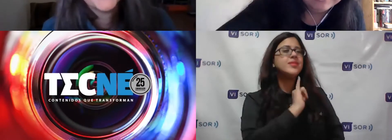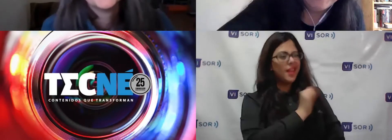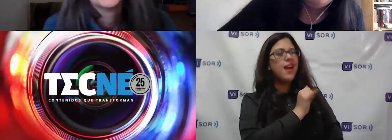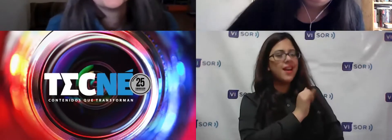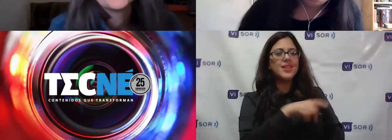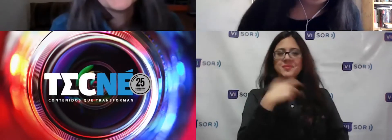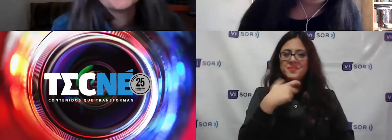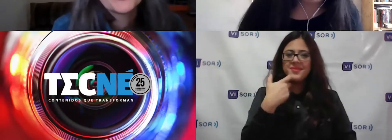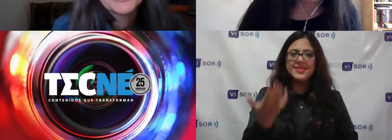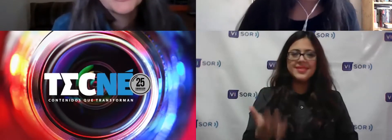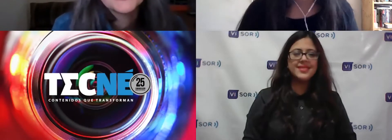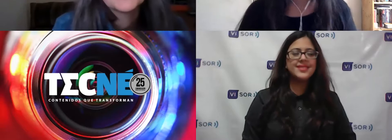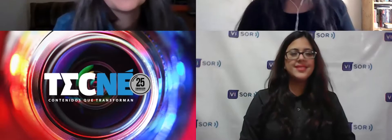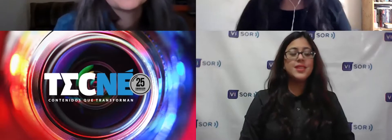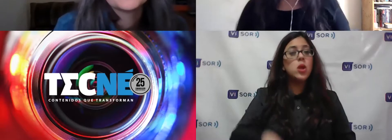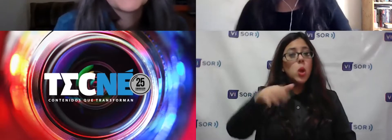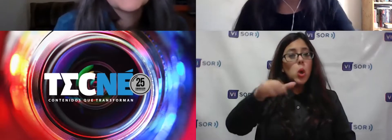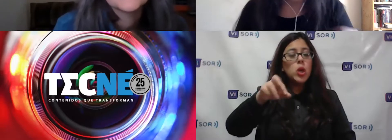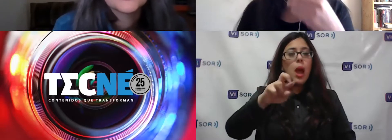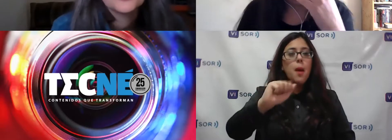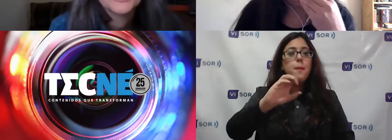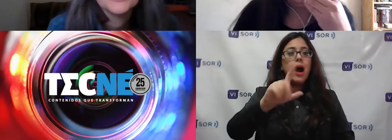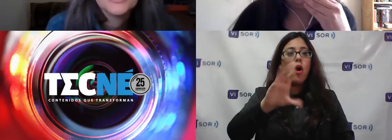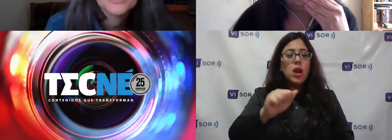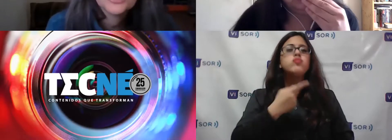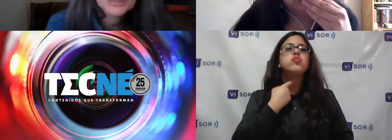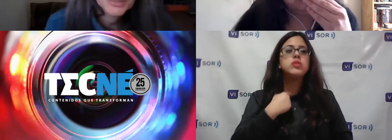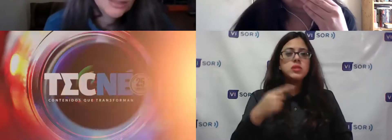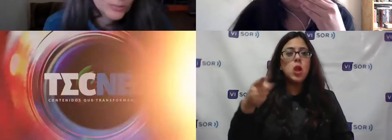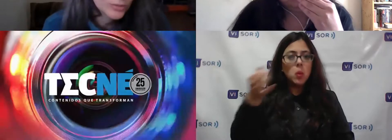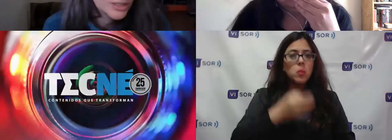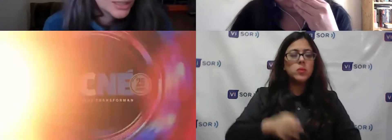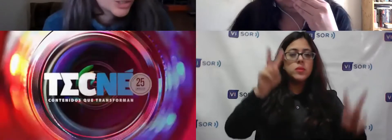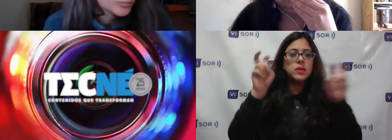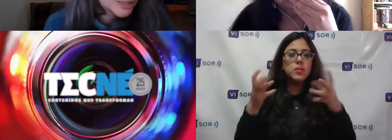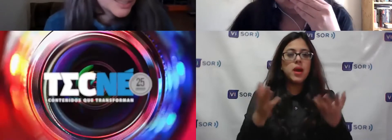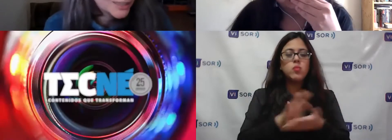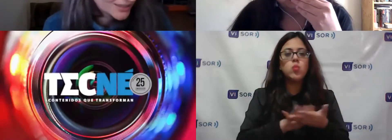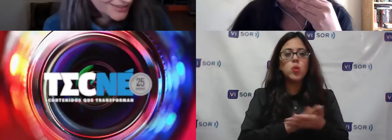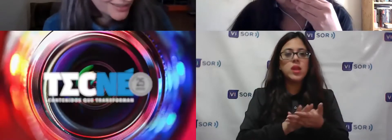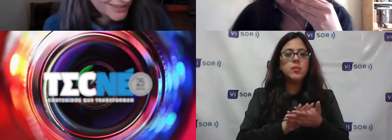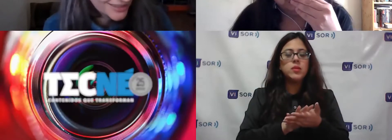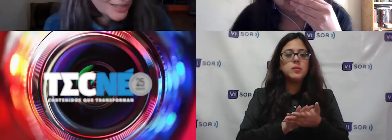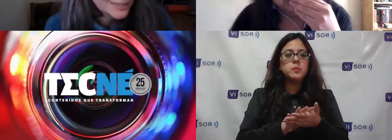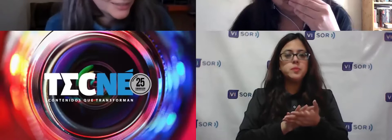y paola me parece interesante lo que hice en relación también a cómo tener